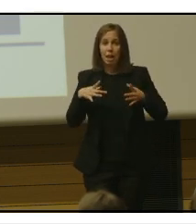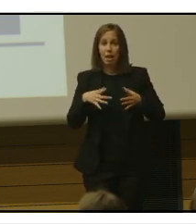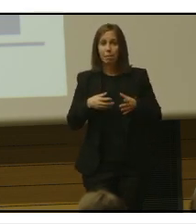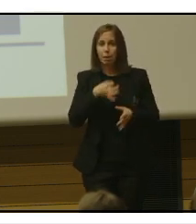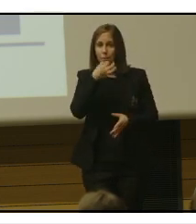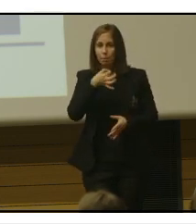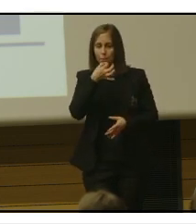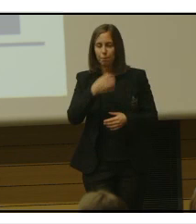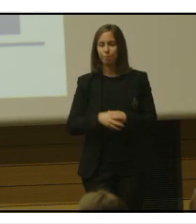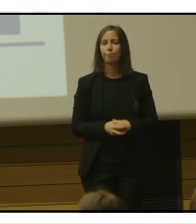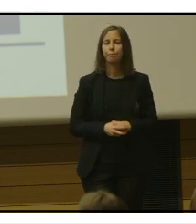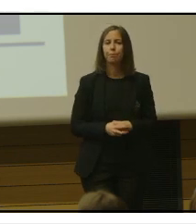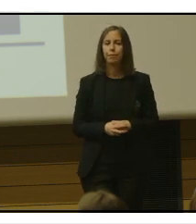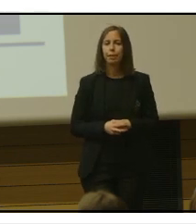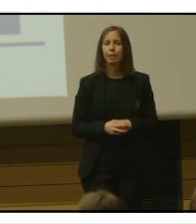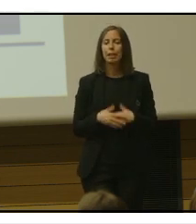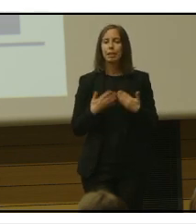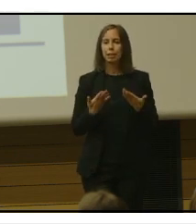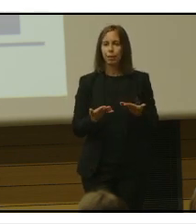cuento. Entonces,